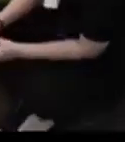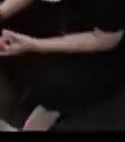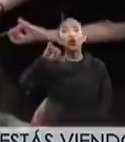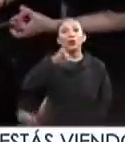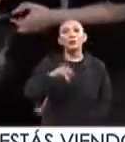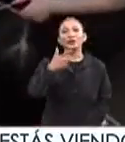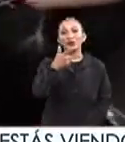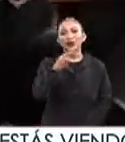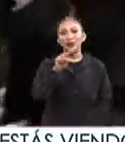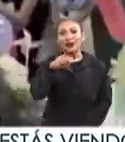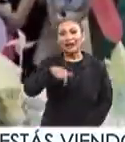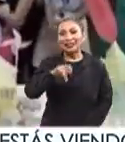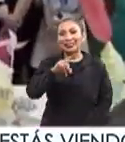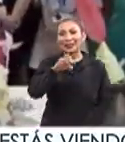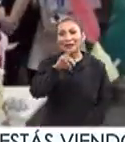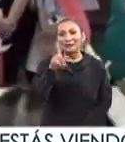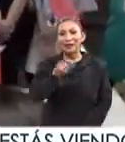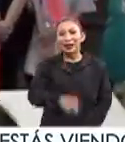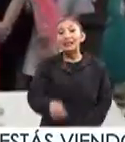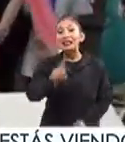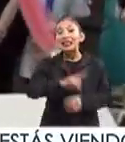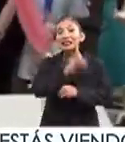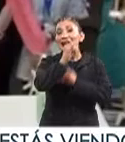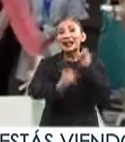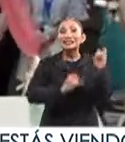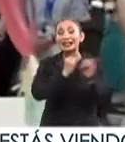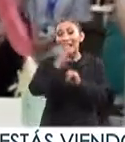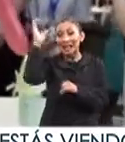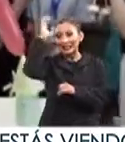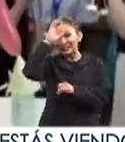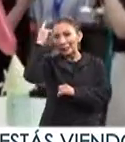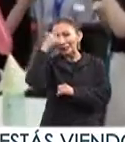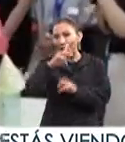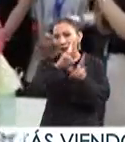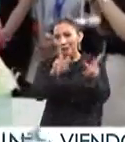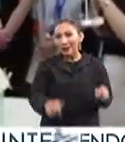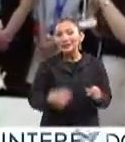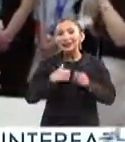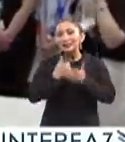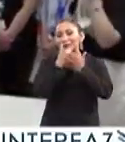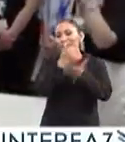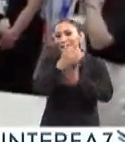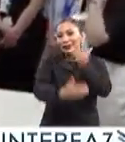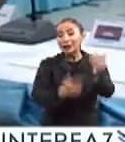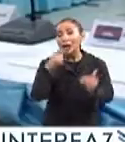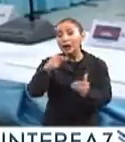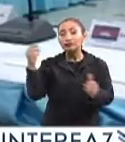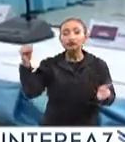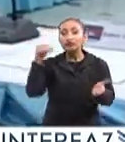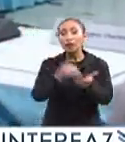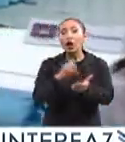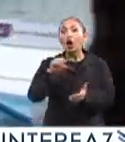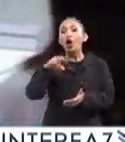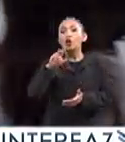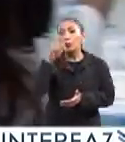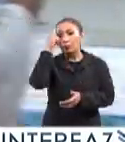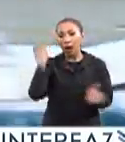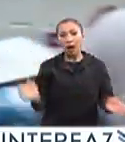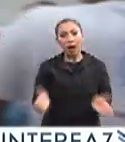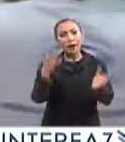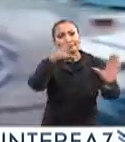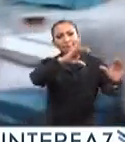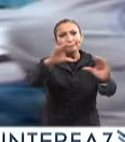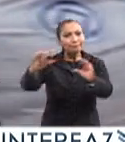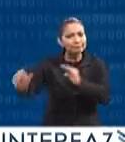Hoy jueves 8 de noviembre en Interfaz, el Día Internacional de la Ciencia para la Paz y el Desarrollo es establecido por la ONU para fomentar